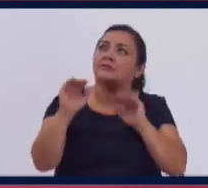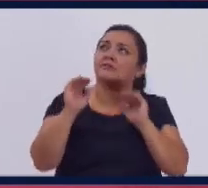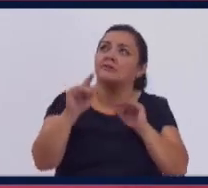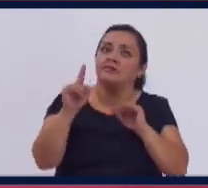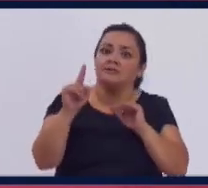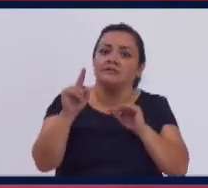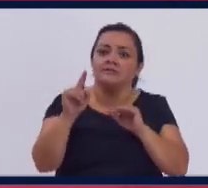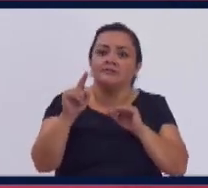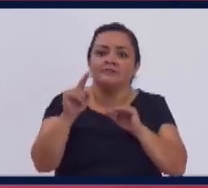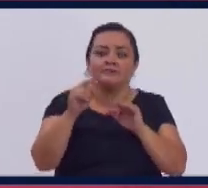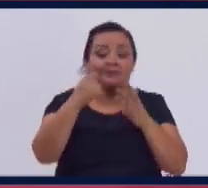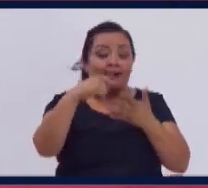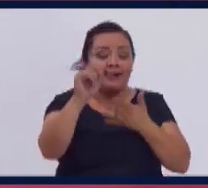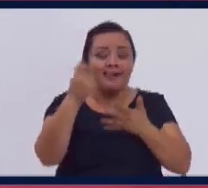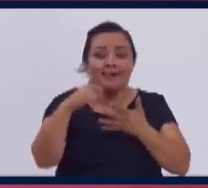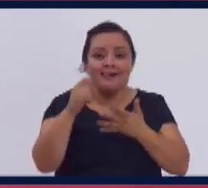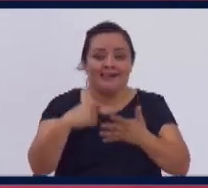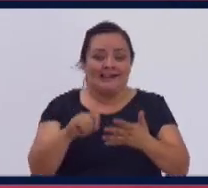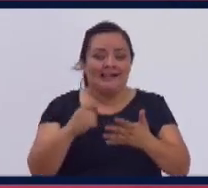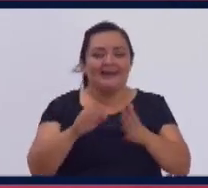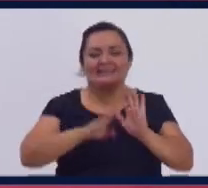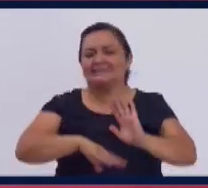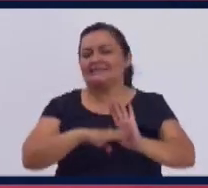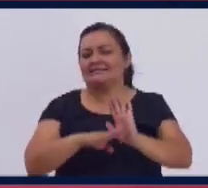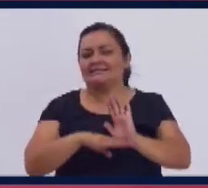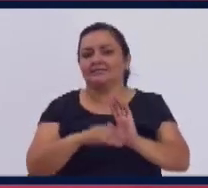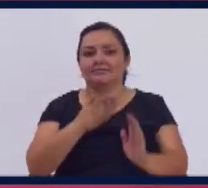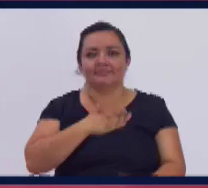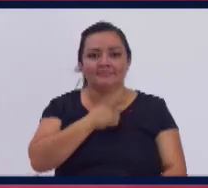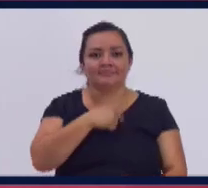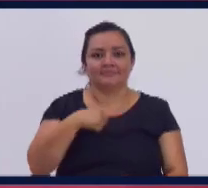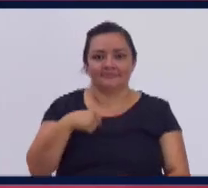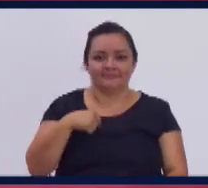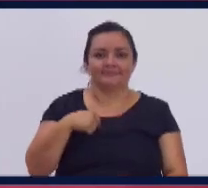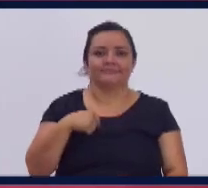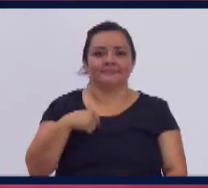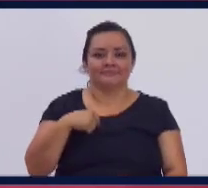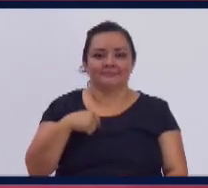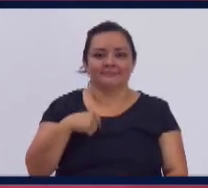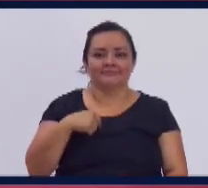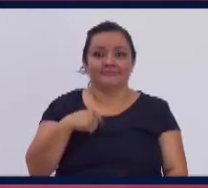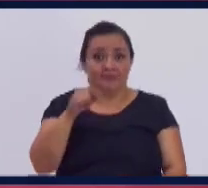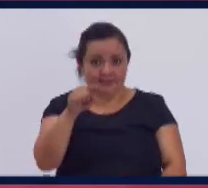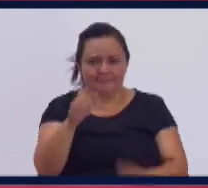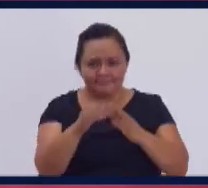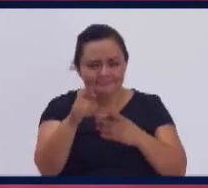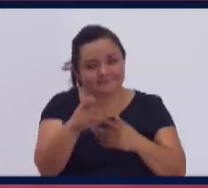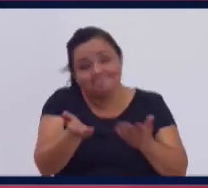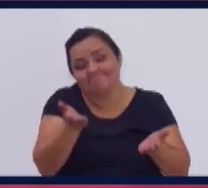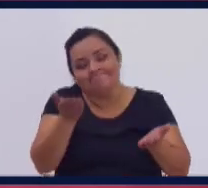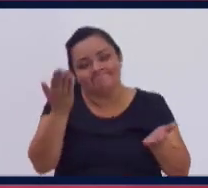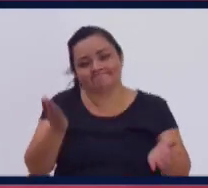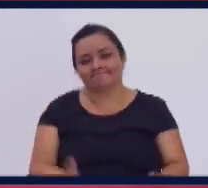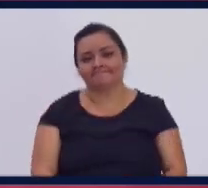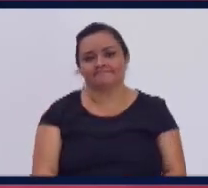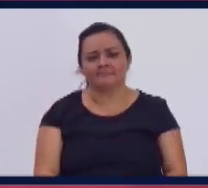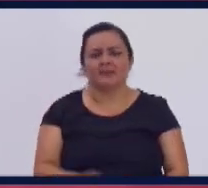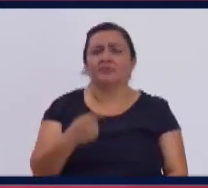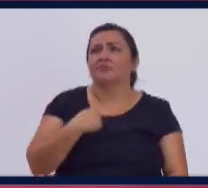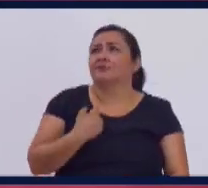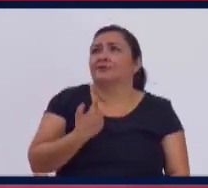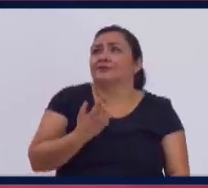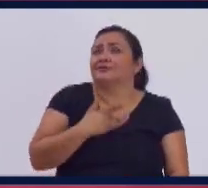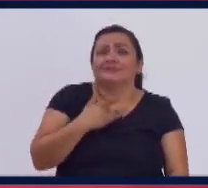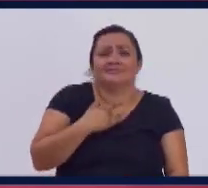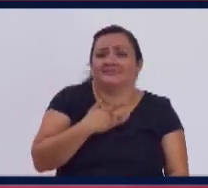Dios, porque en esa lista de lo más vil estaba mi nombre. Quizás estaba el tuyo. Pero usted dice, pastor,